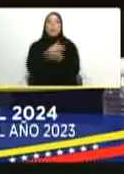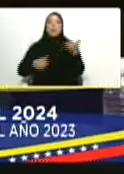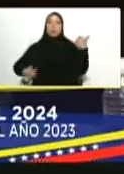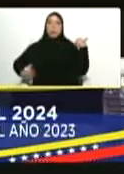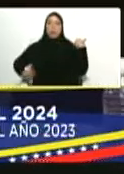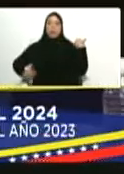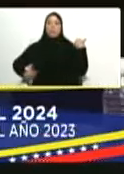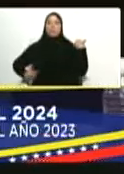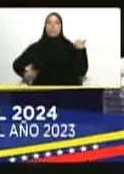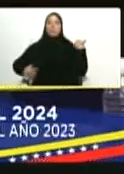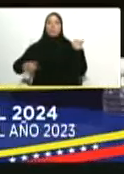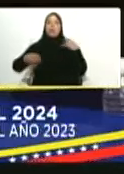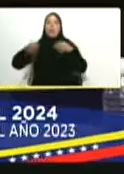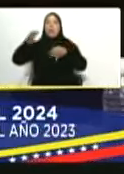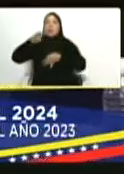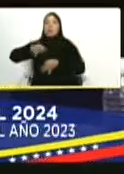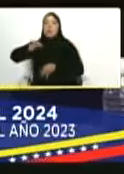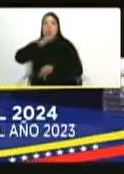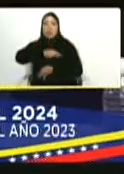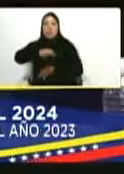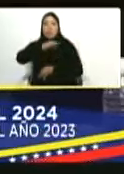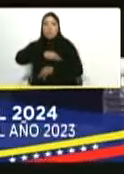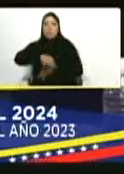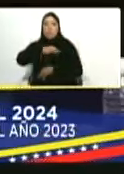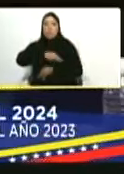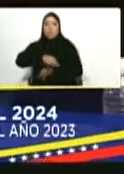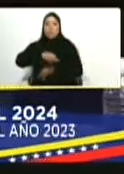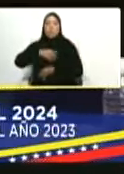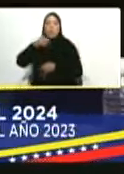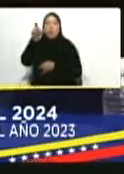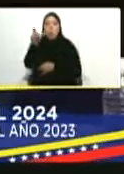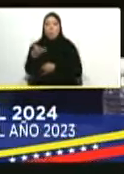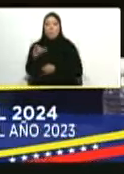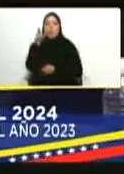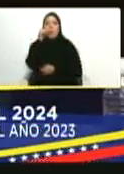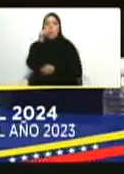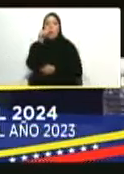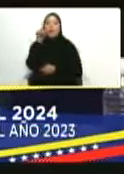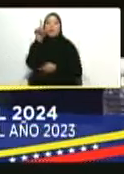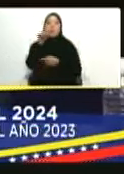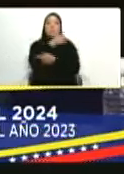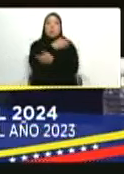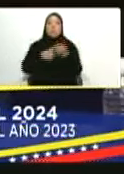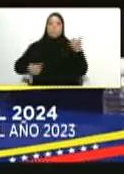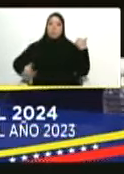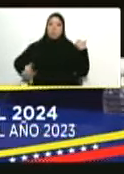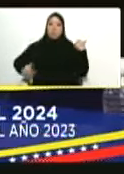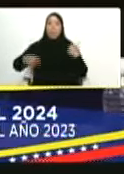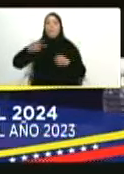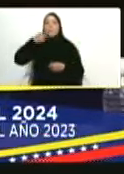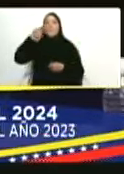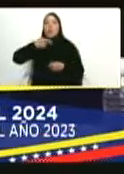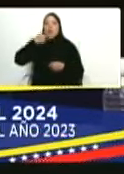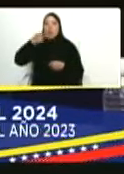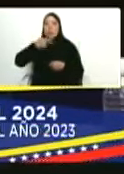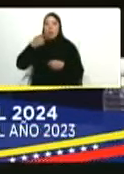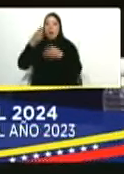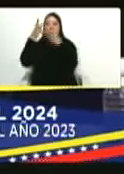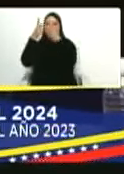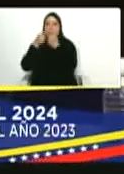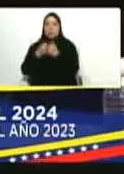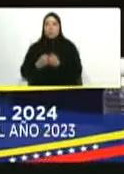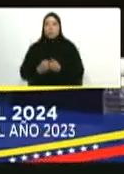la Sala Civil. Magistrado Malaquía Gil, presidente de la Sala Político-Administrativa,